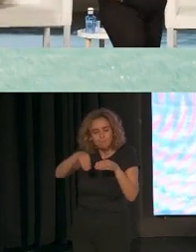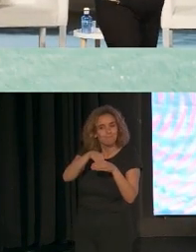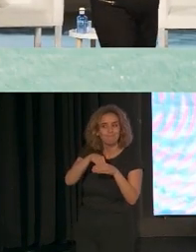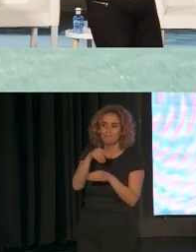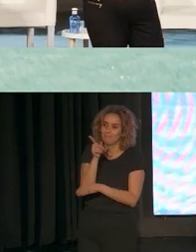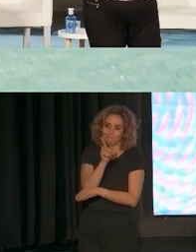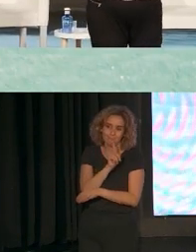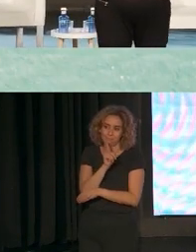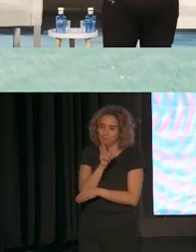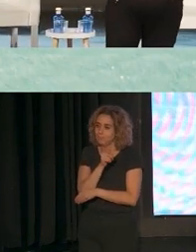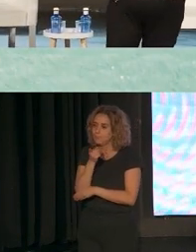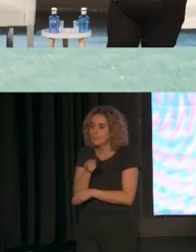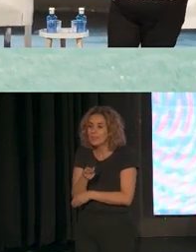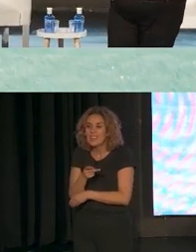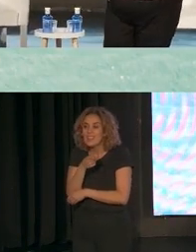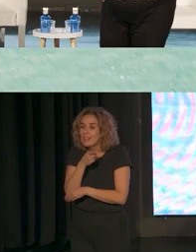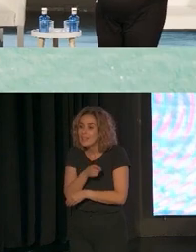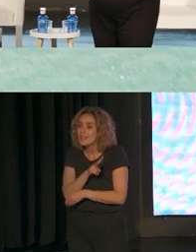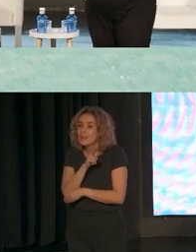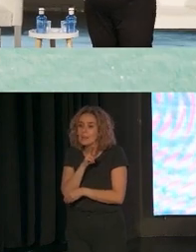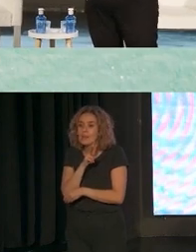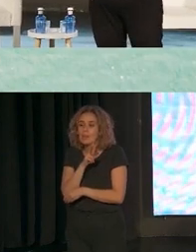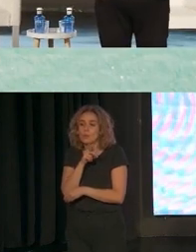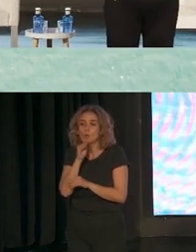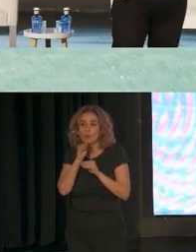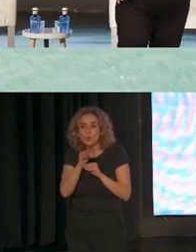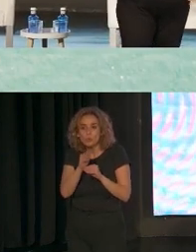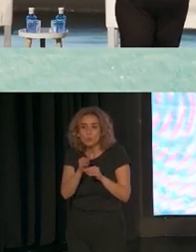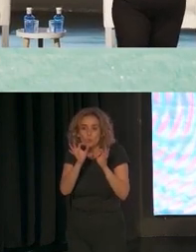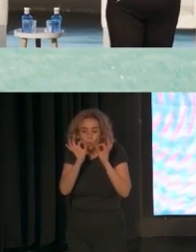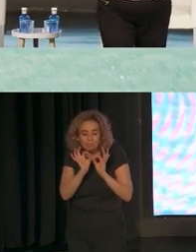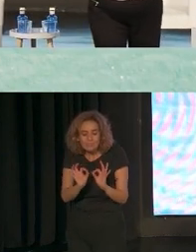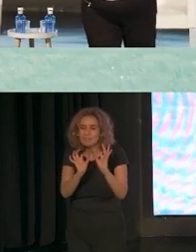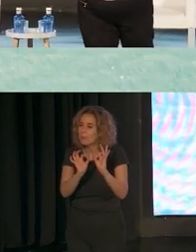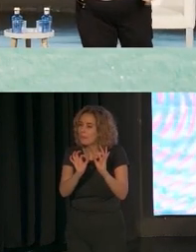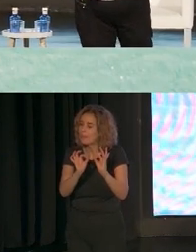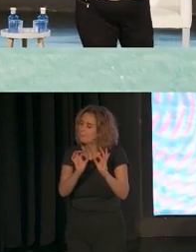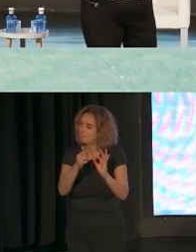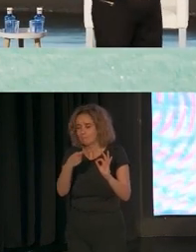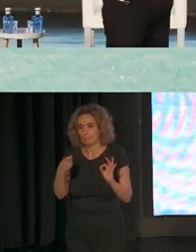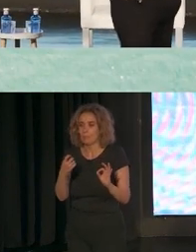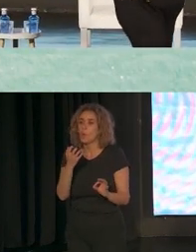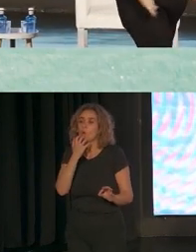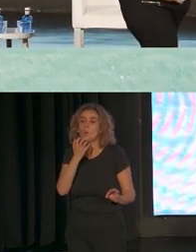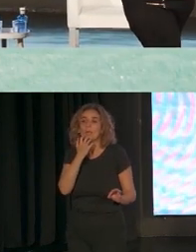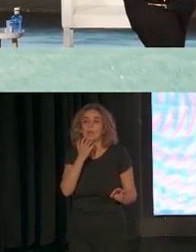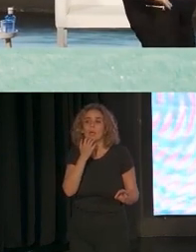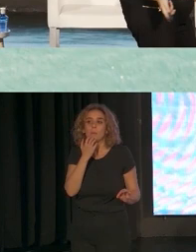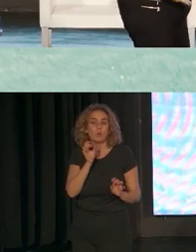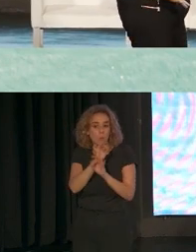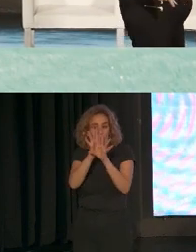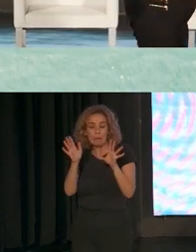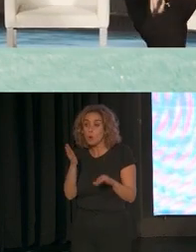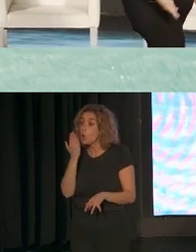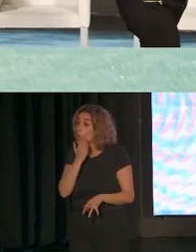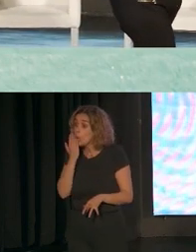además valoran negativamente su singularidad una ejemplo muy claro pues cuando yo estaba en el colegio